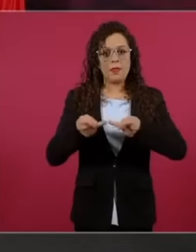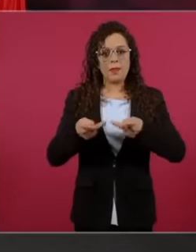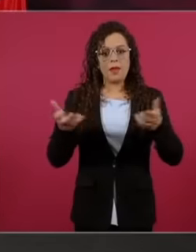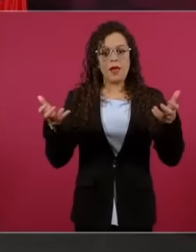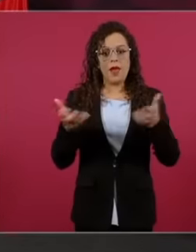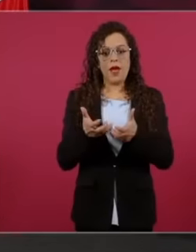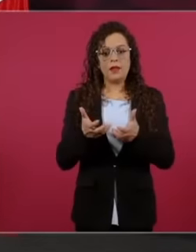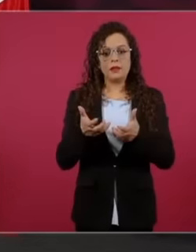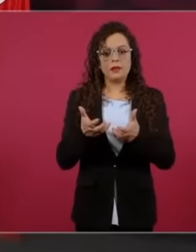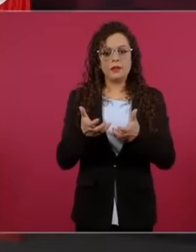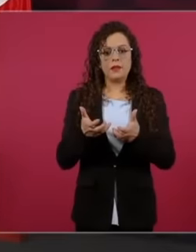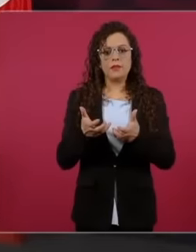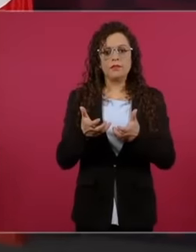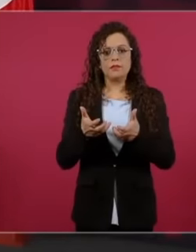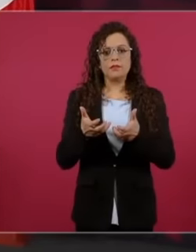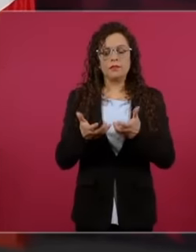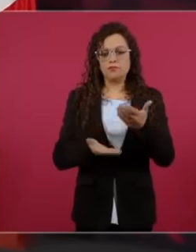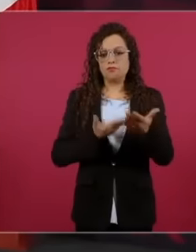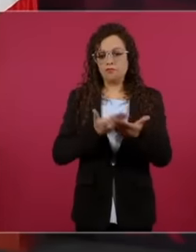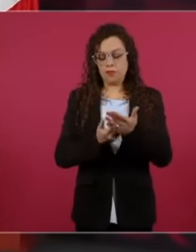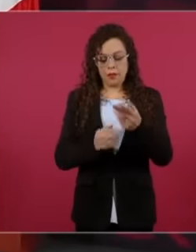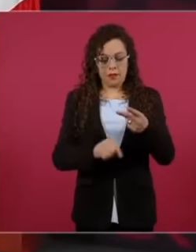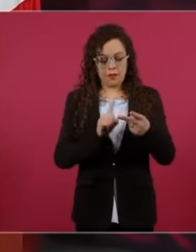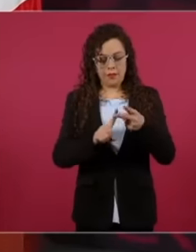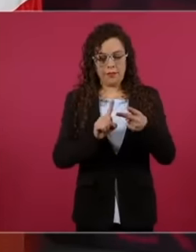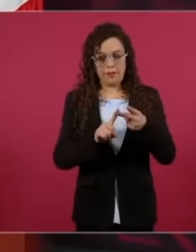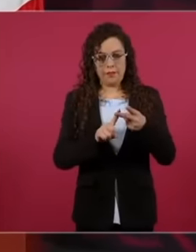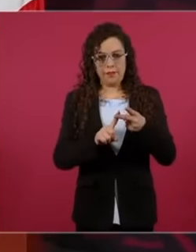Por lo general, los jefes,